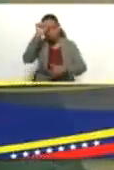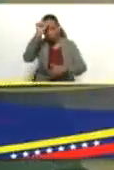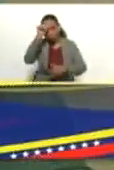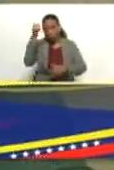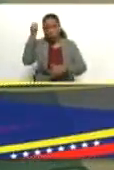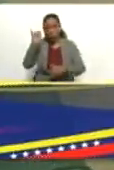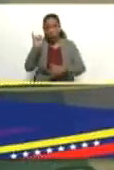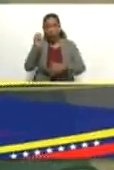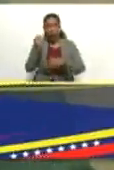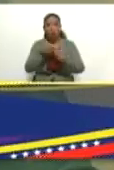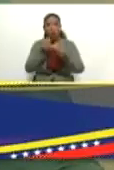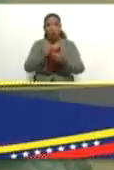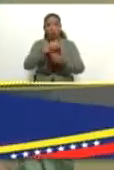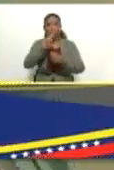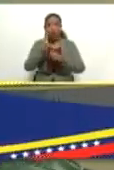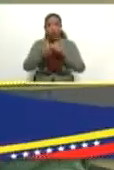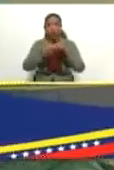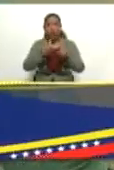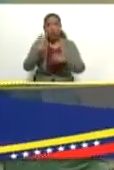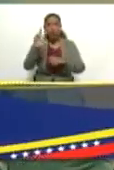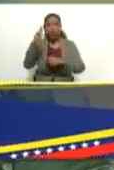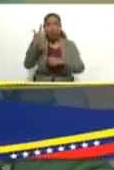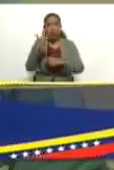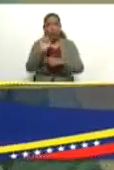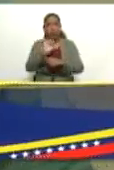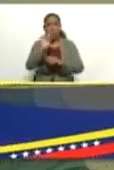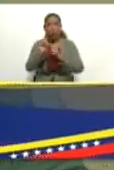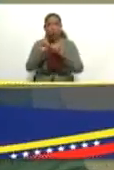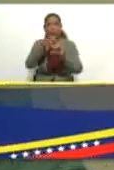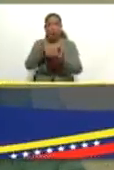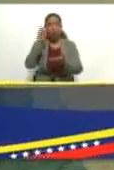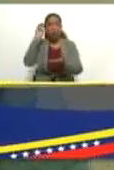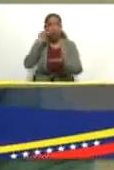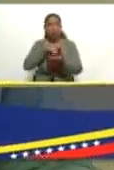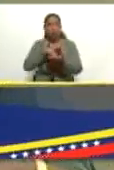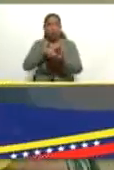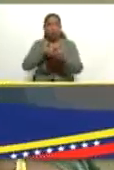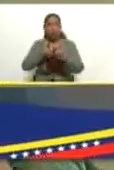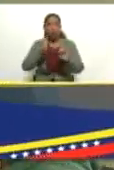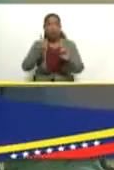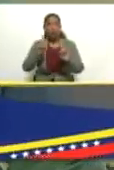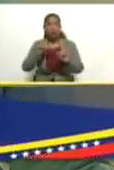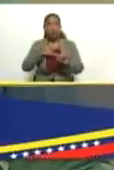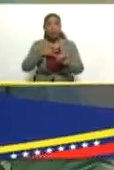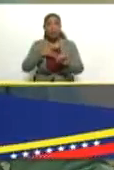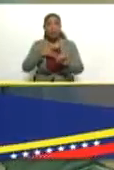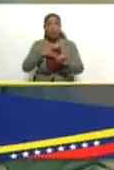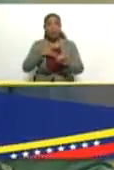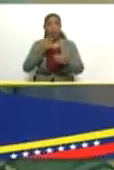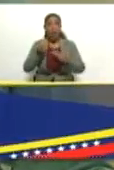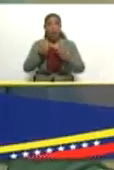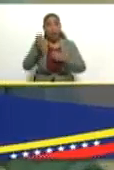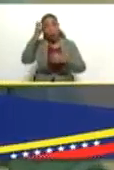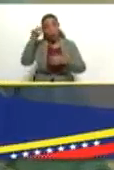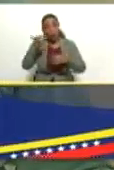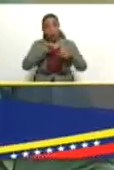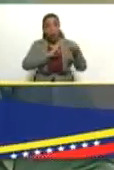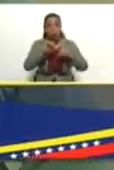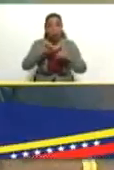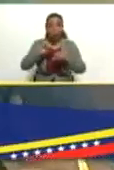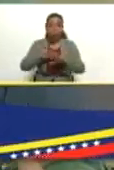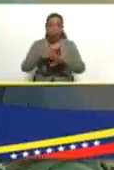una consulta, la tercera consulta en el estado de Miranda, pero se siente la motivación de nuestro pueblo, porque no es